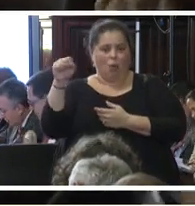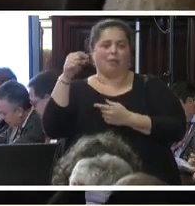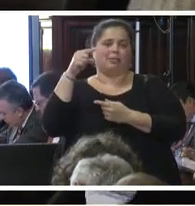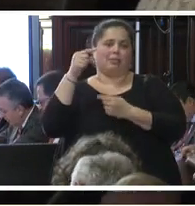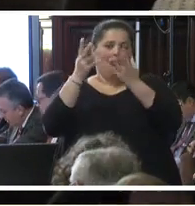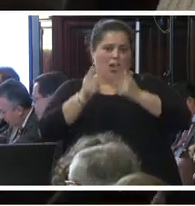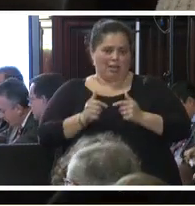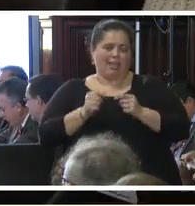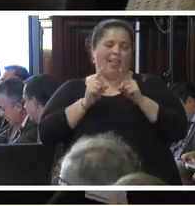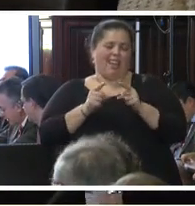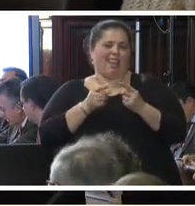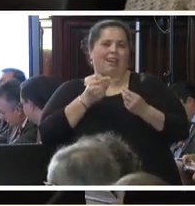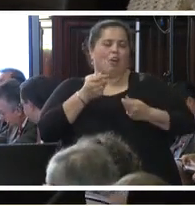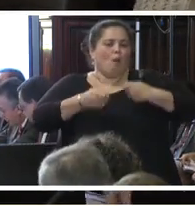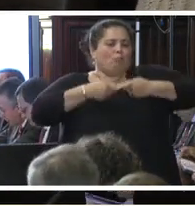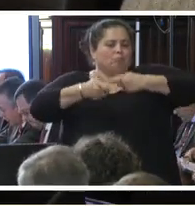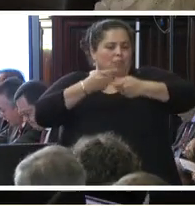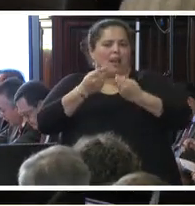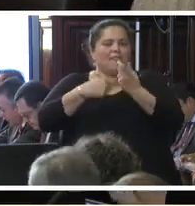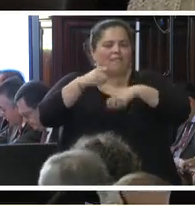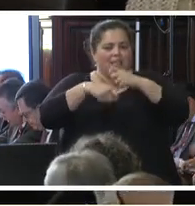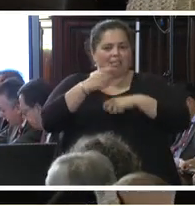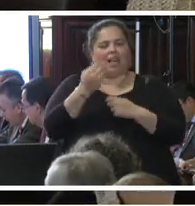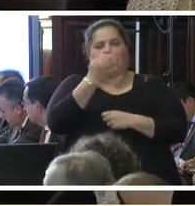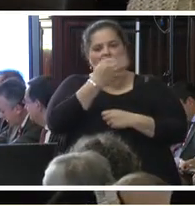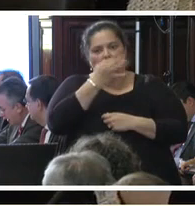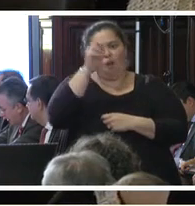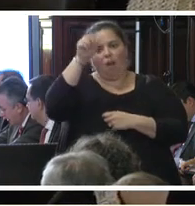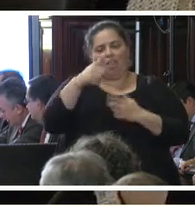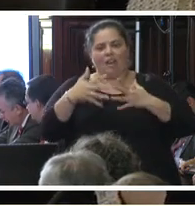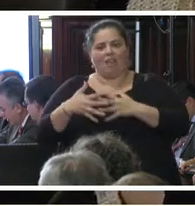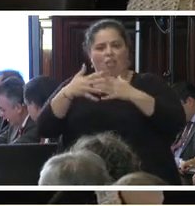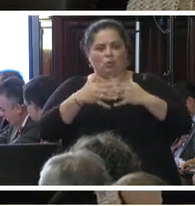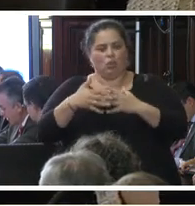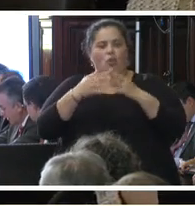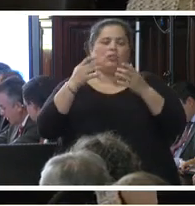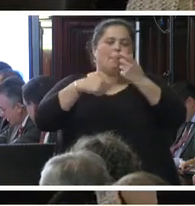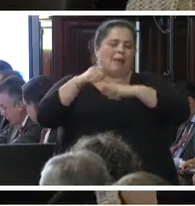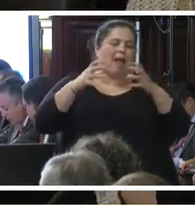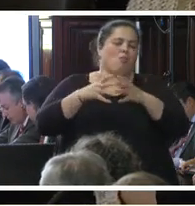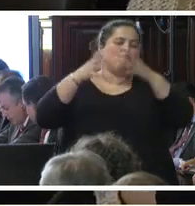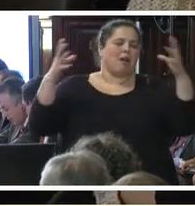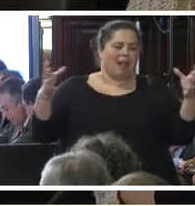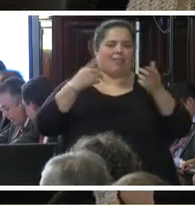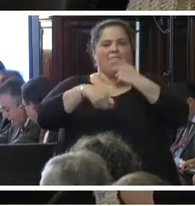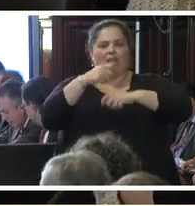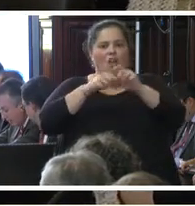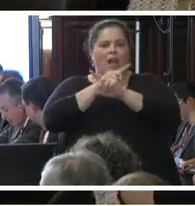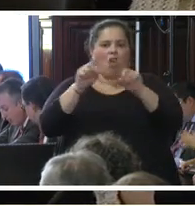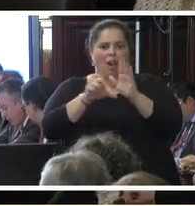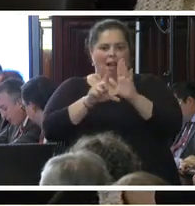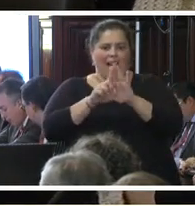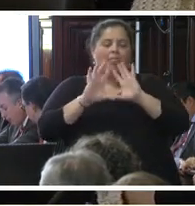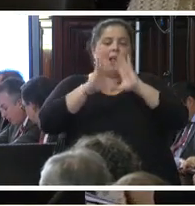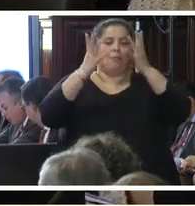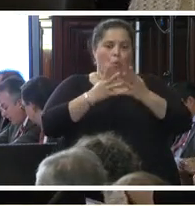todo de la venta de drogas en Estados Unidos, el mercado más grande de drogas ilícitas en el mundo, así como